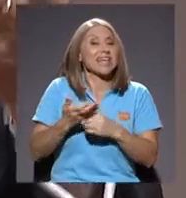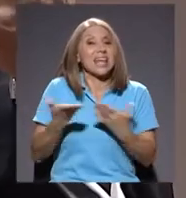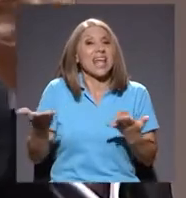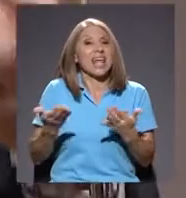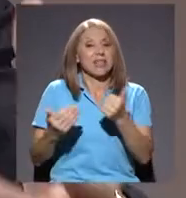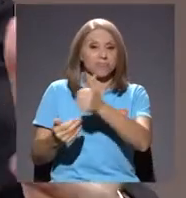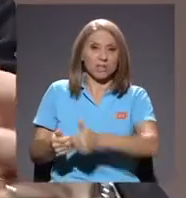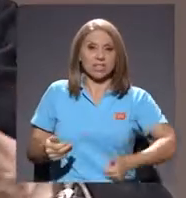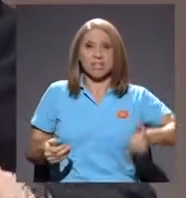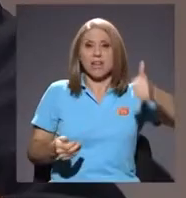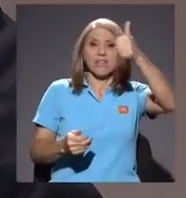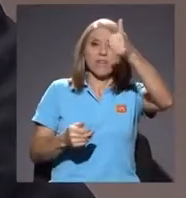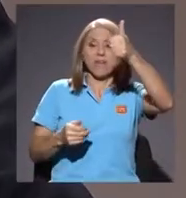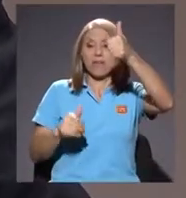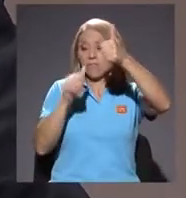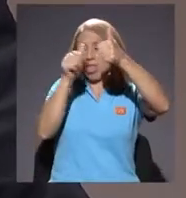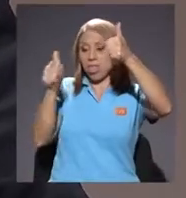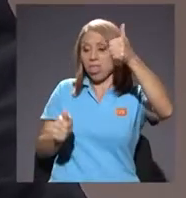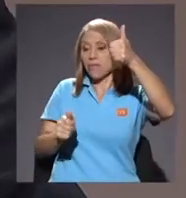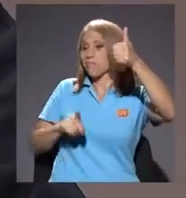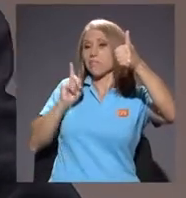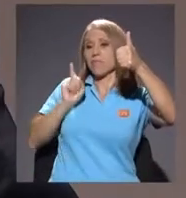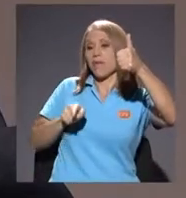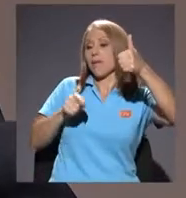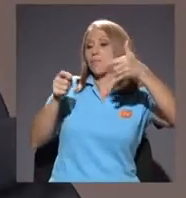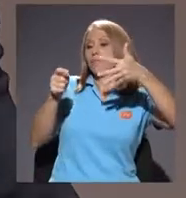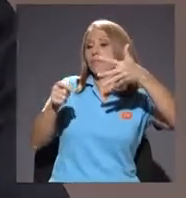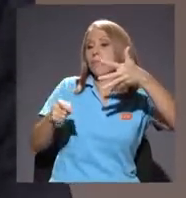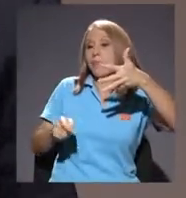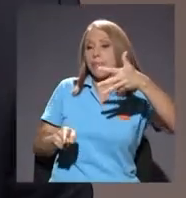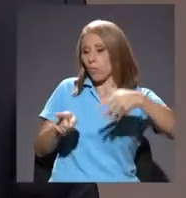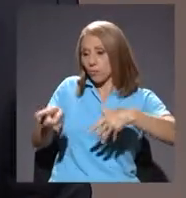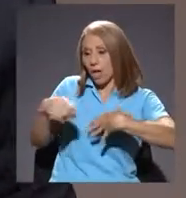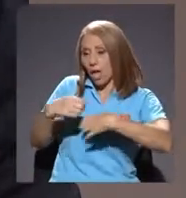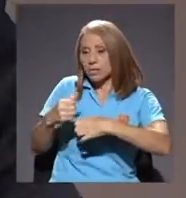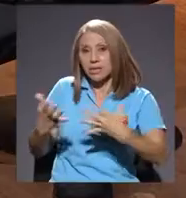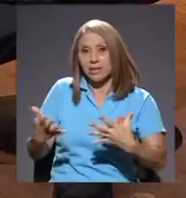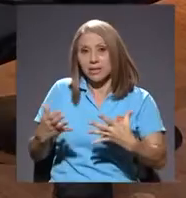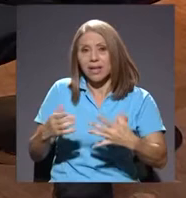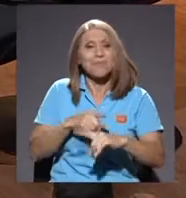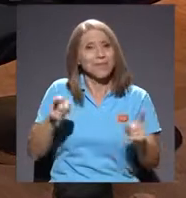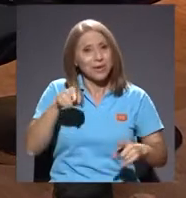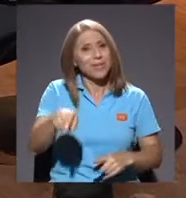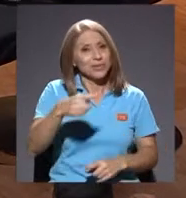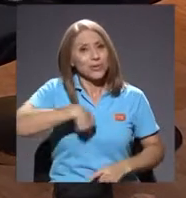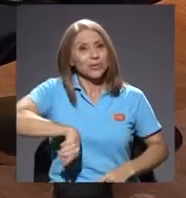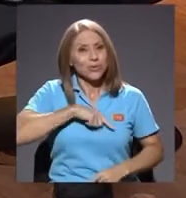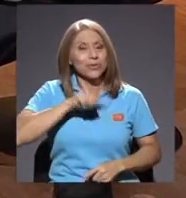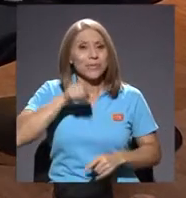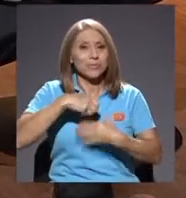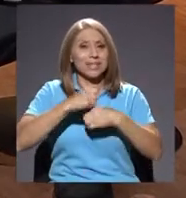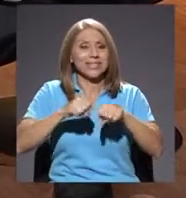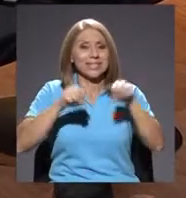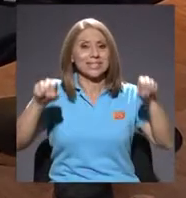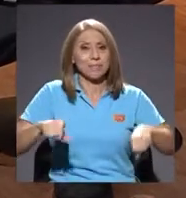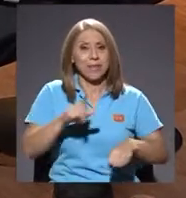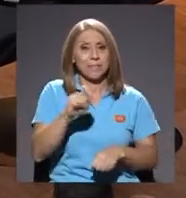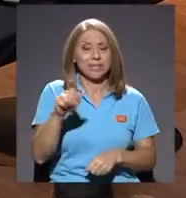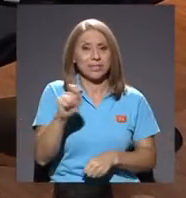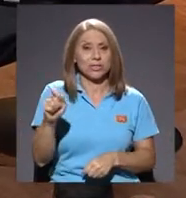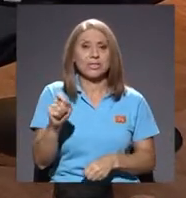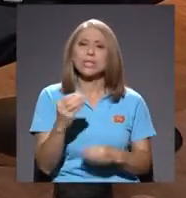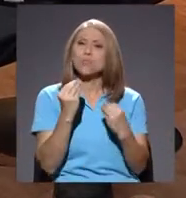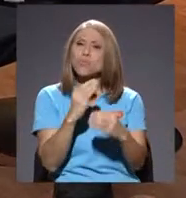es también el sistema pensional lo que debemos hacer y entonces es muy cuidado hay que ser muy cuidadoso cuando se hacen cambios